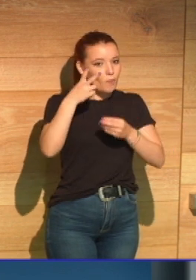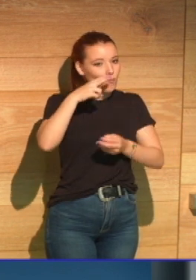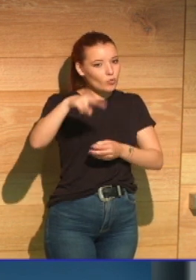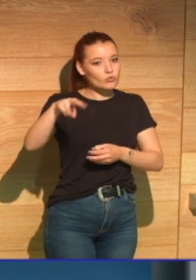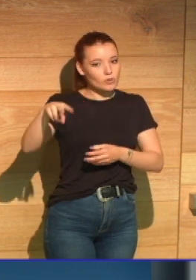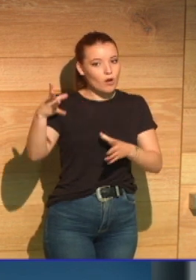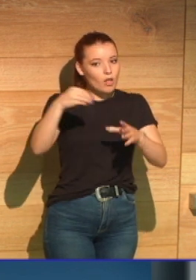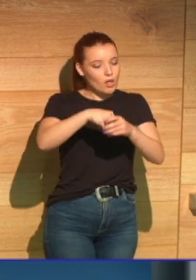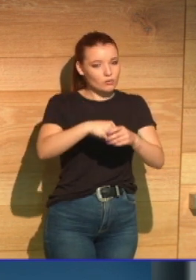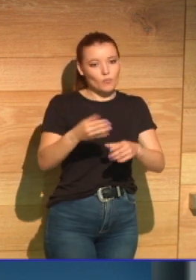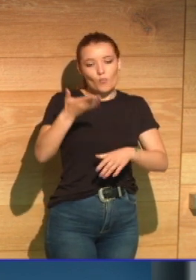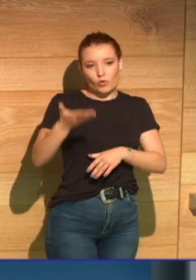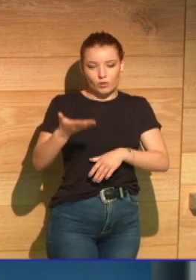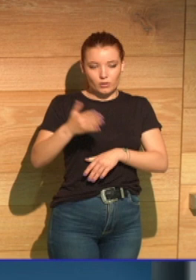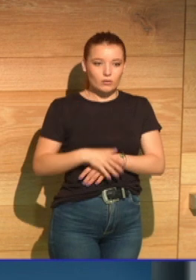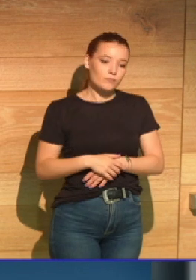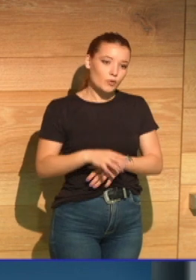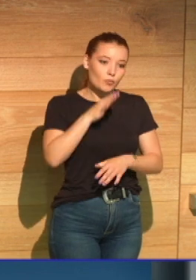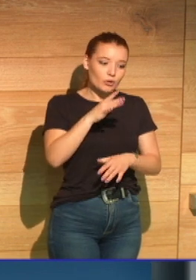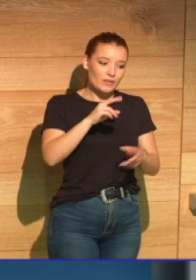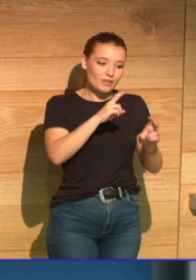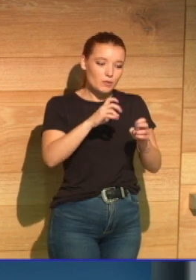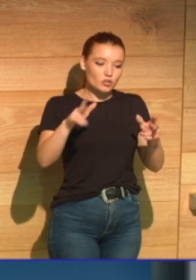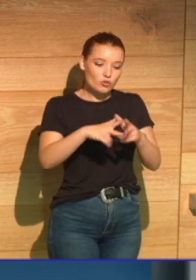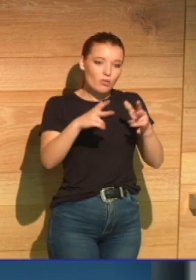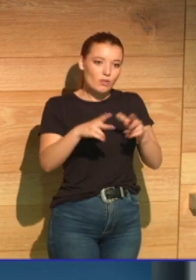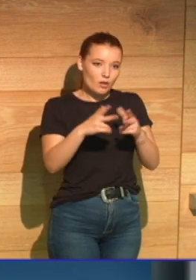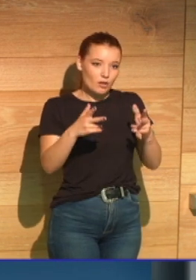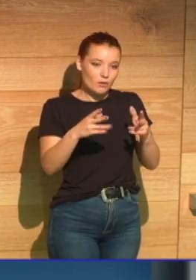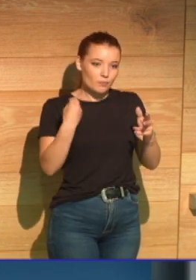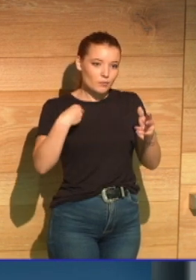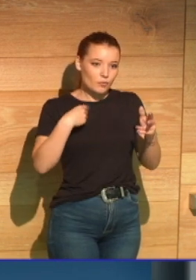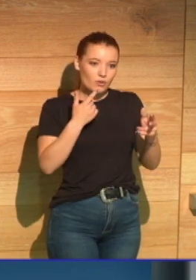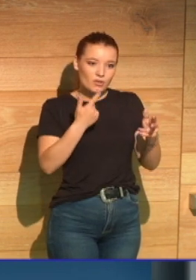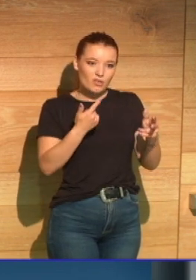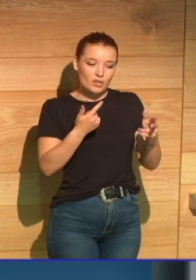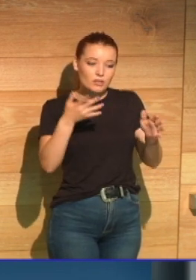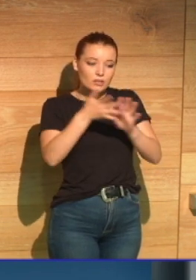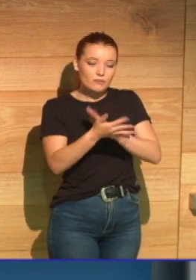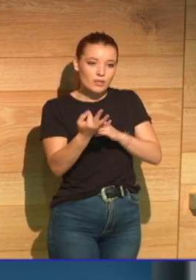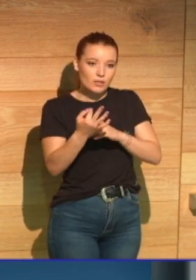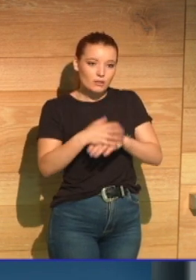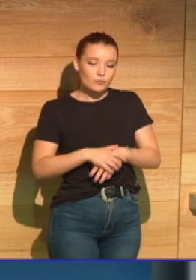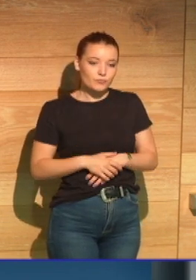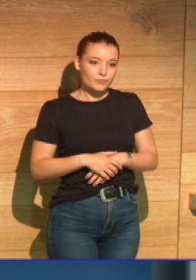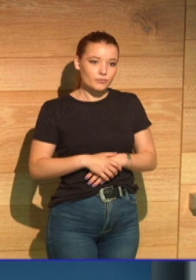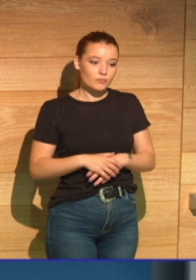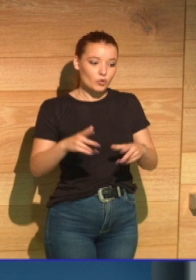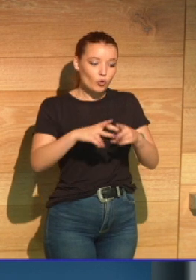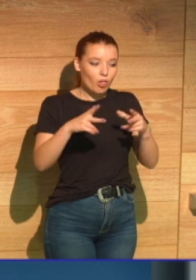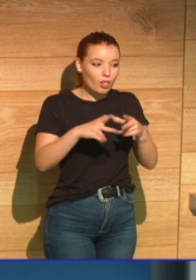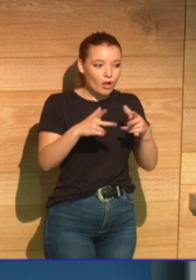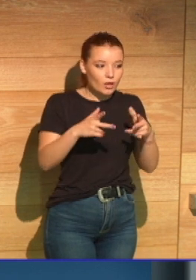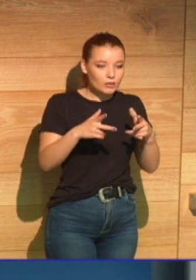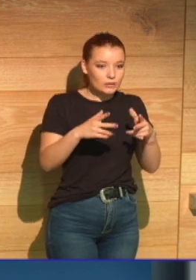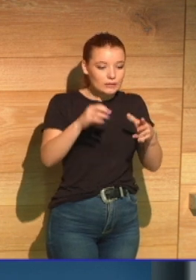de procesos totalmente sociales, hablando de lo que significa el estar en medio de esta sociedad y de esta circunstancia,